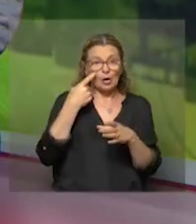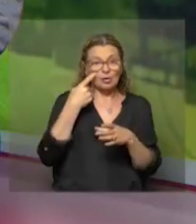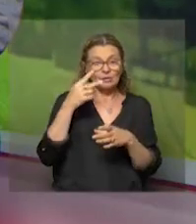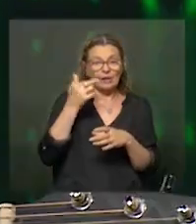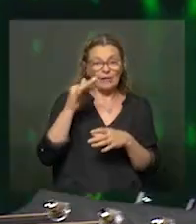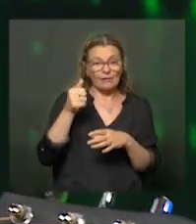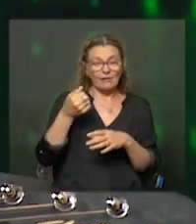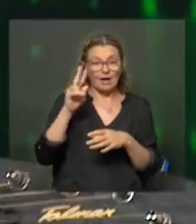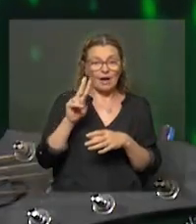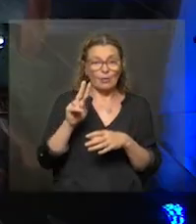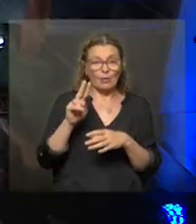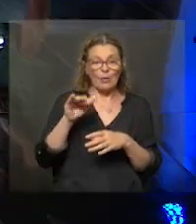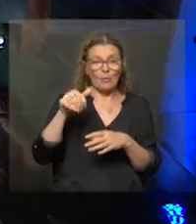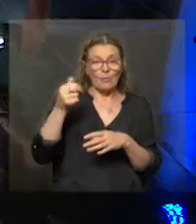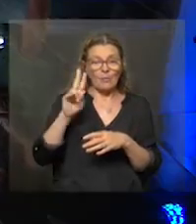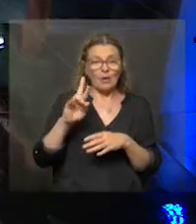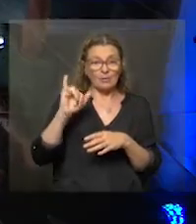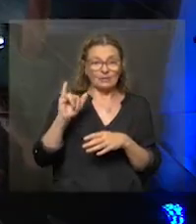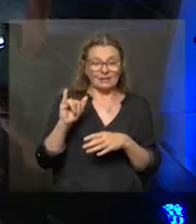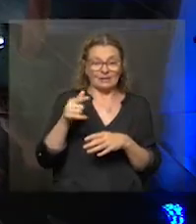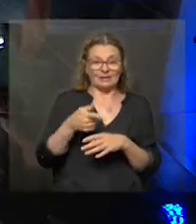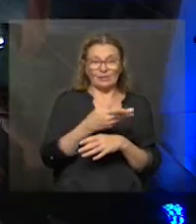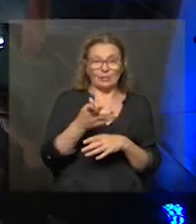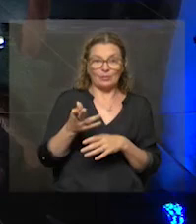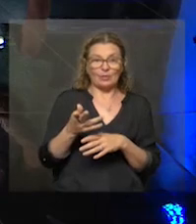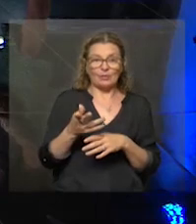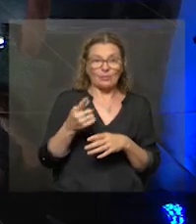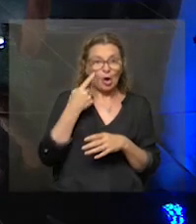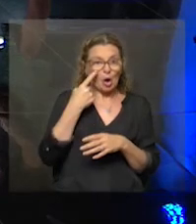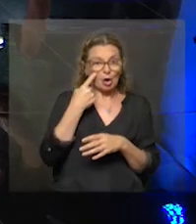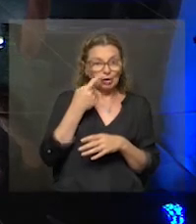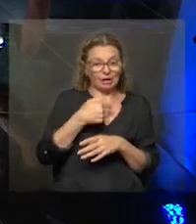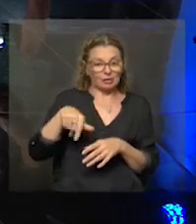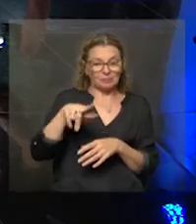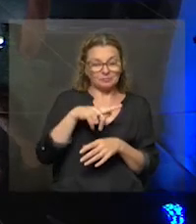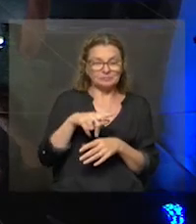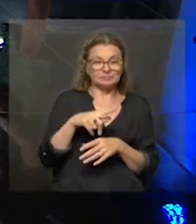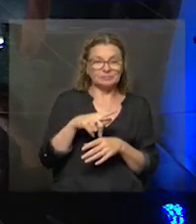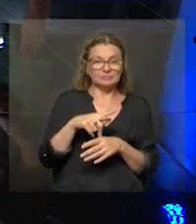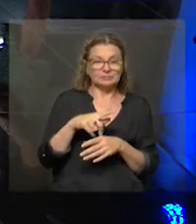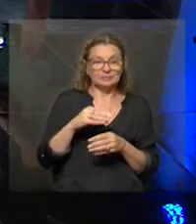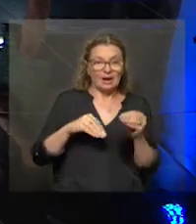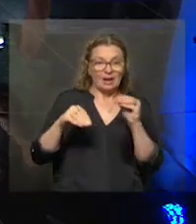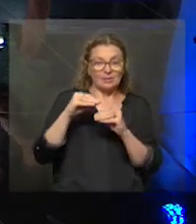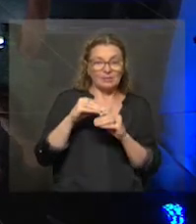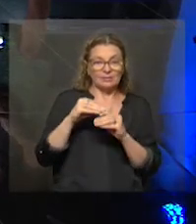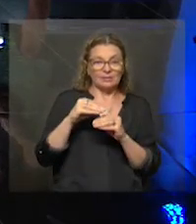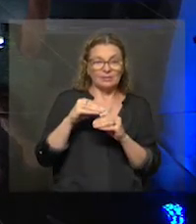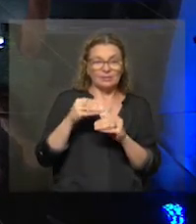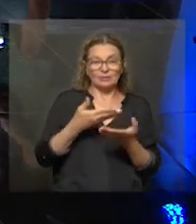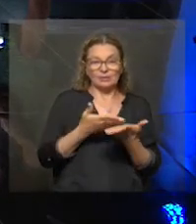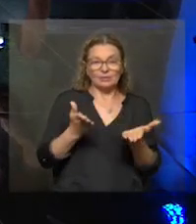Facu, Renzo conocía a Mauri y así fue como nos fuimos conociendo y armando